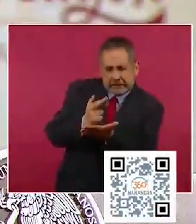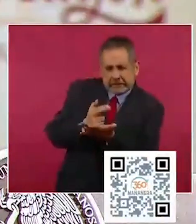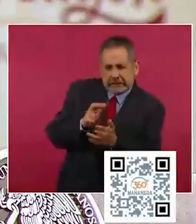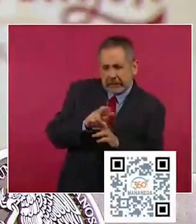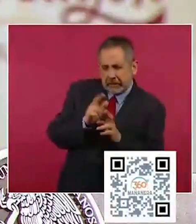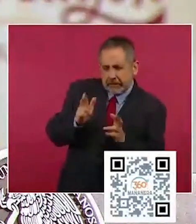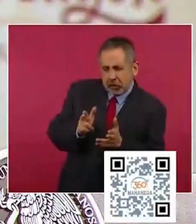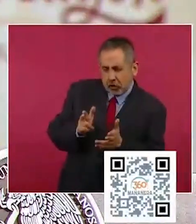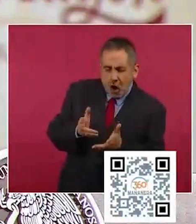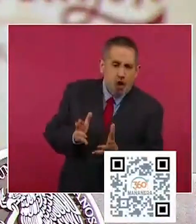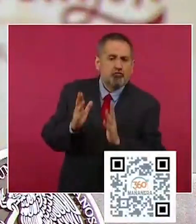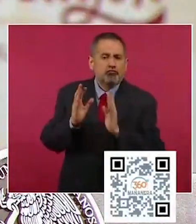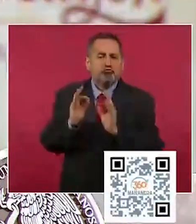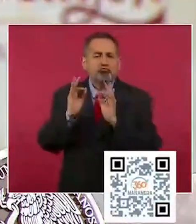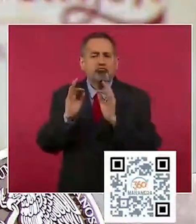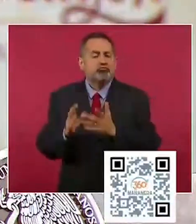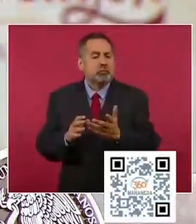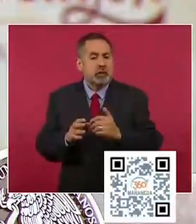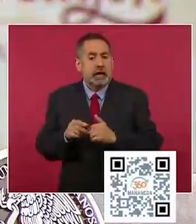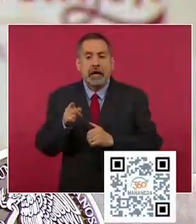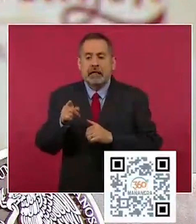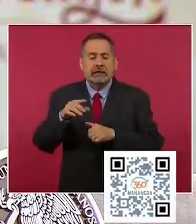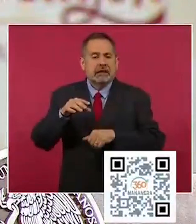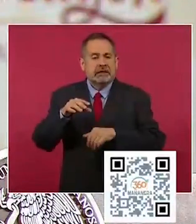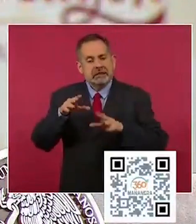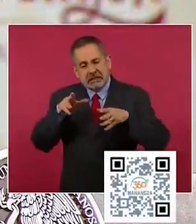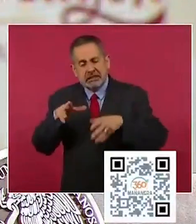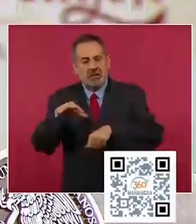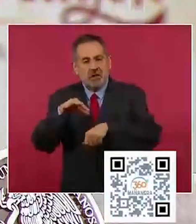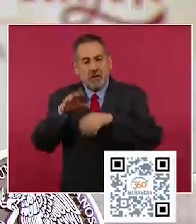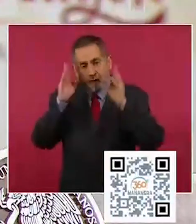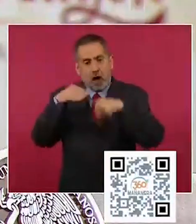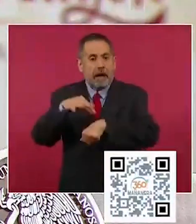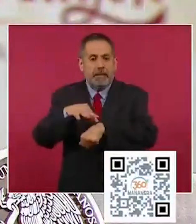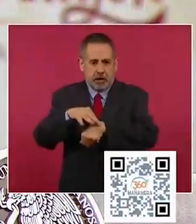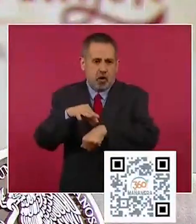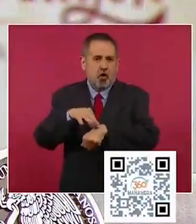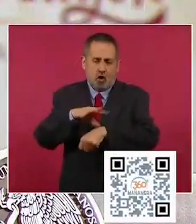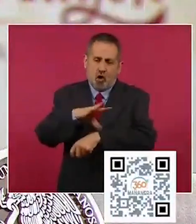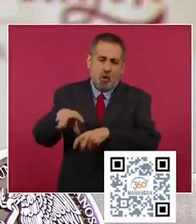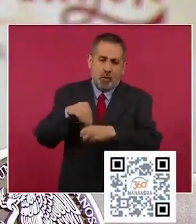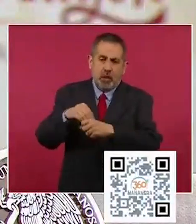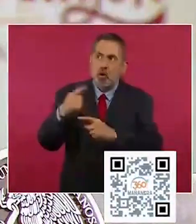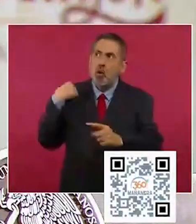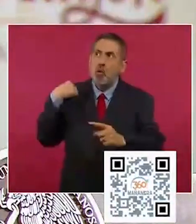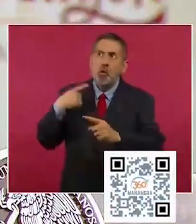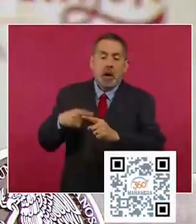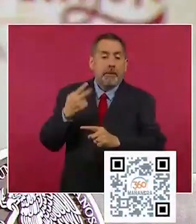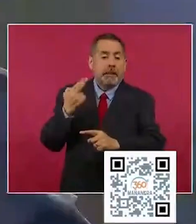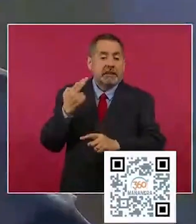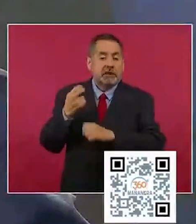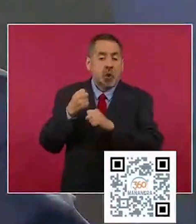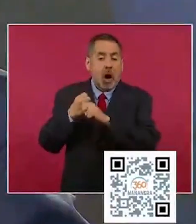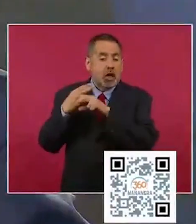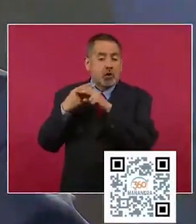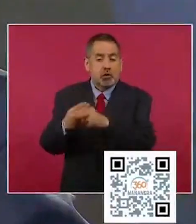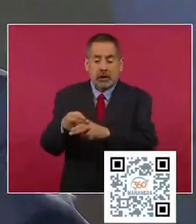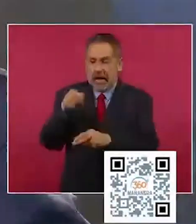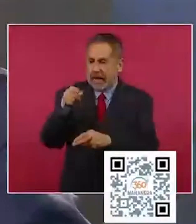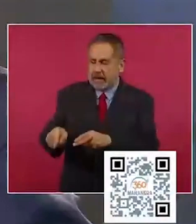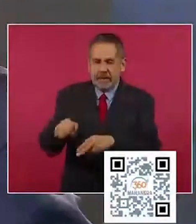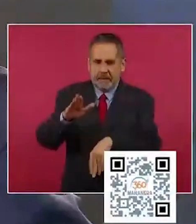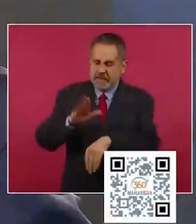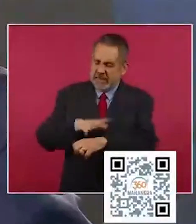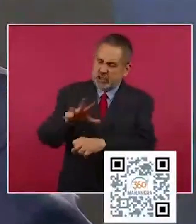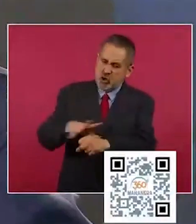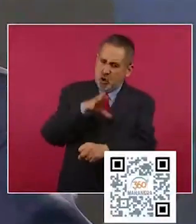además quiero decir que es el modelo médico más completo que hemos construido en 25 años, el de la ciudad de Tlapa.